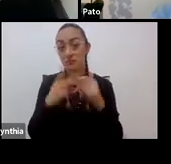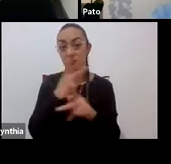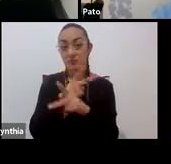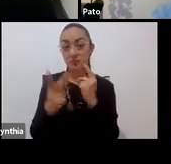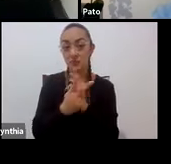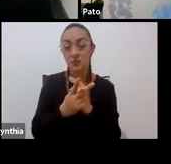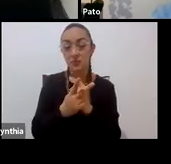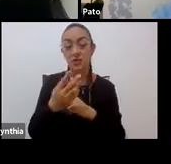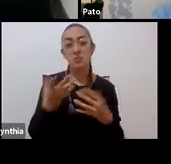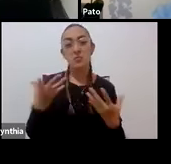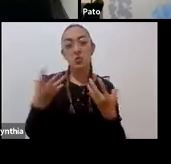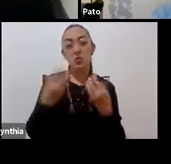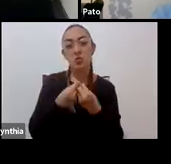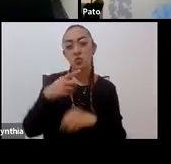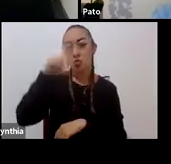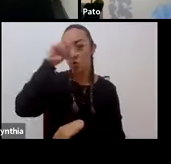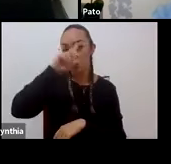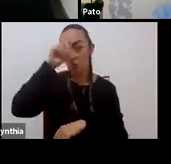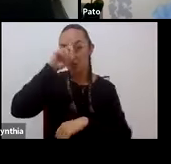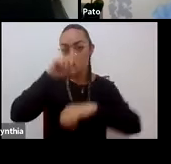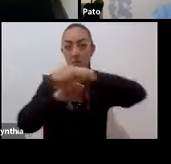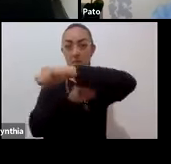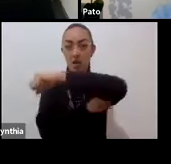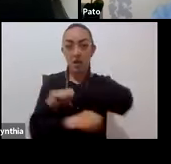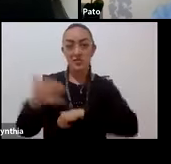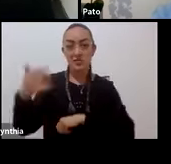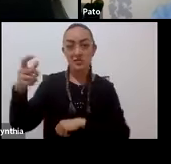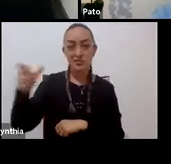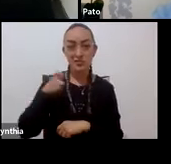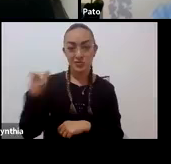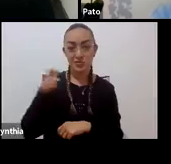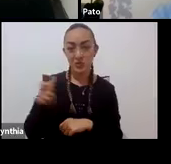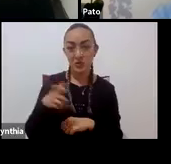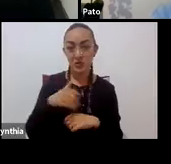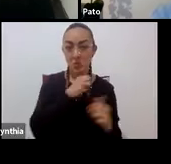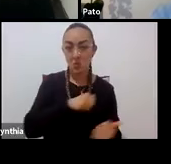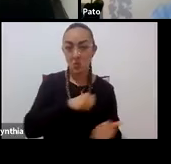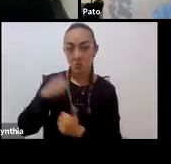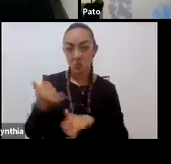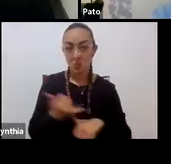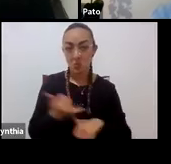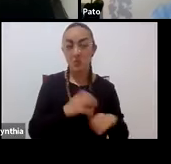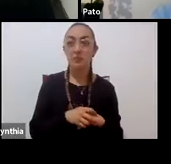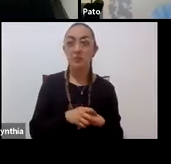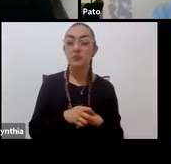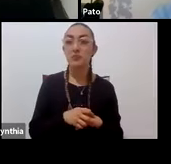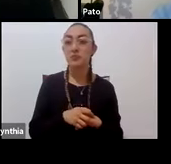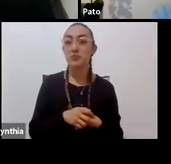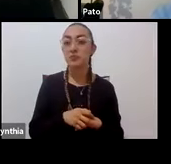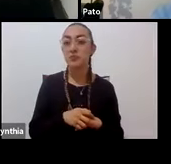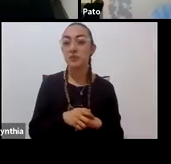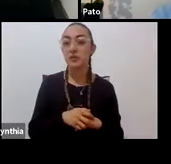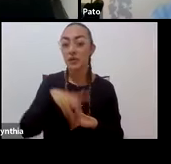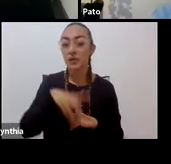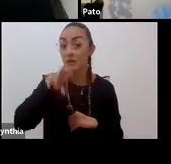ciberescuela en un Pilares de Xochimilco. En fin, lo que hicimos fue